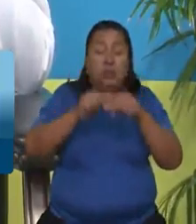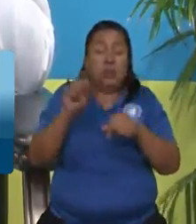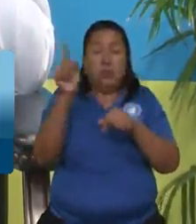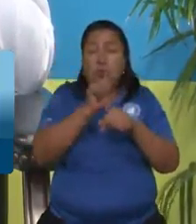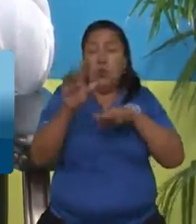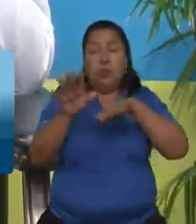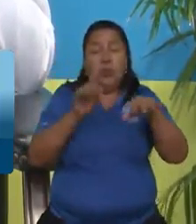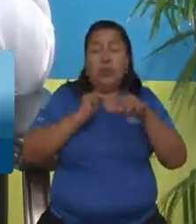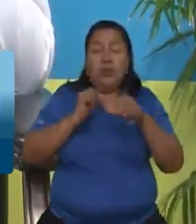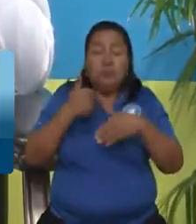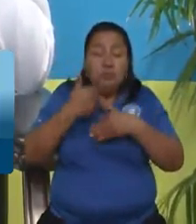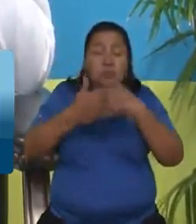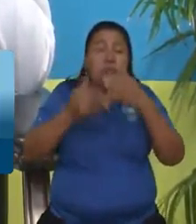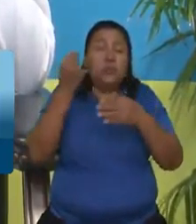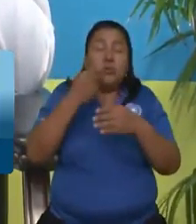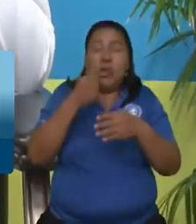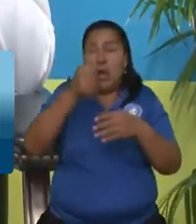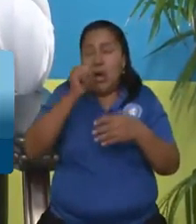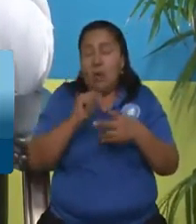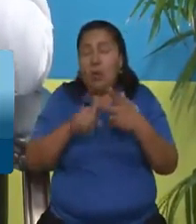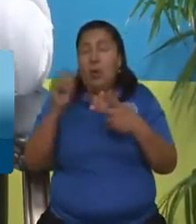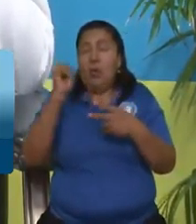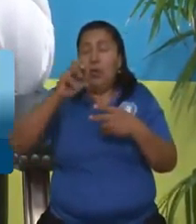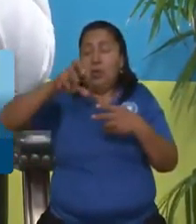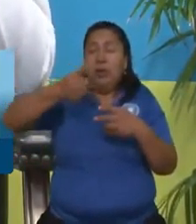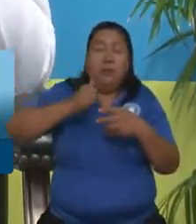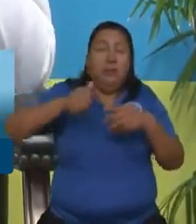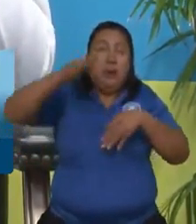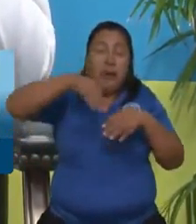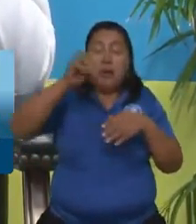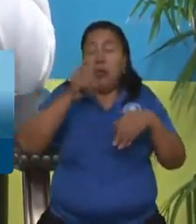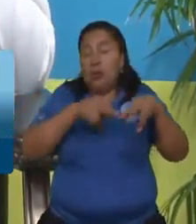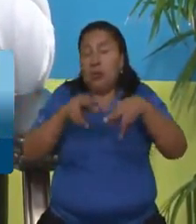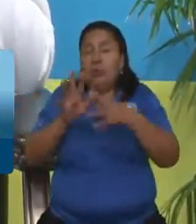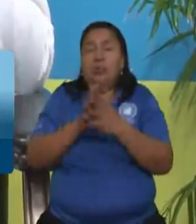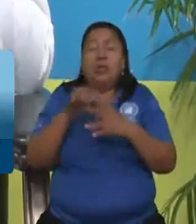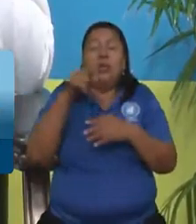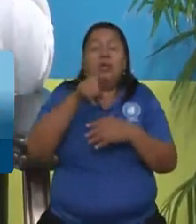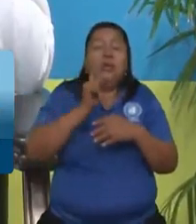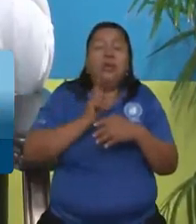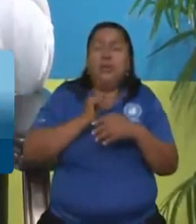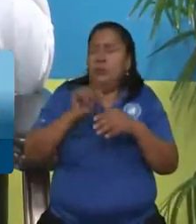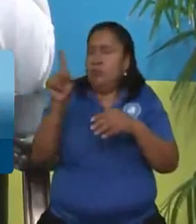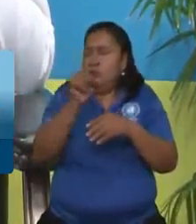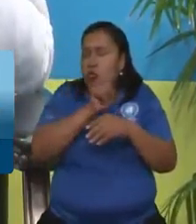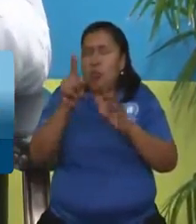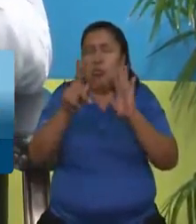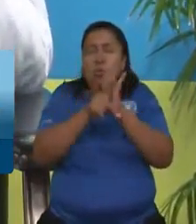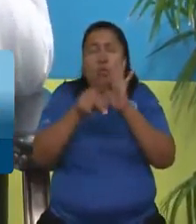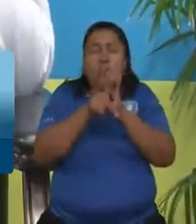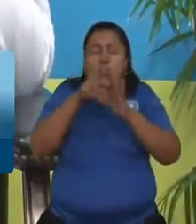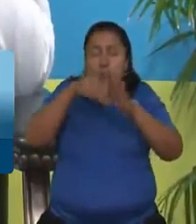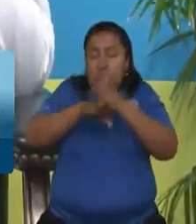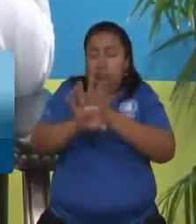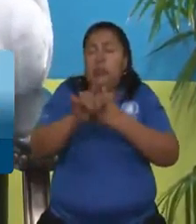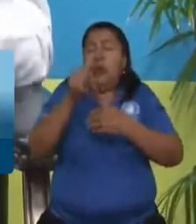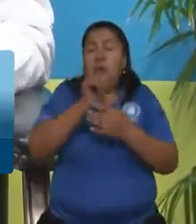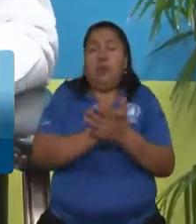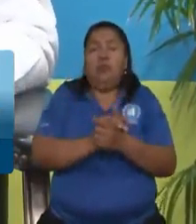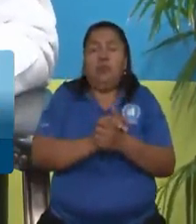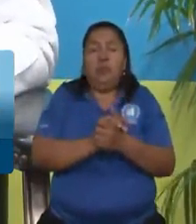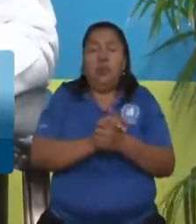pues, incluye lo que es parte del conducto, ¿ya? Y es la parte media, correcto. Sí, y especial cuidado en aquellos